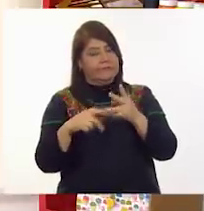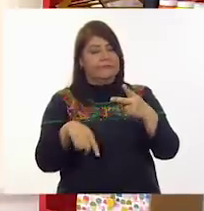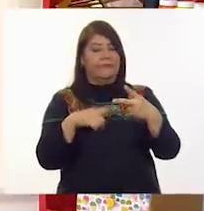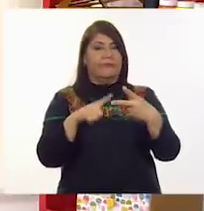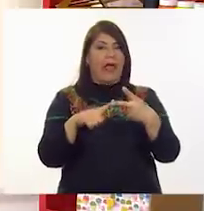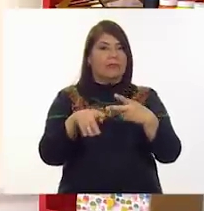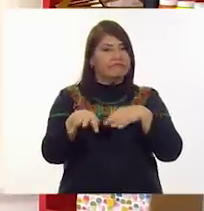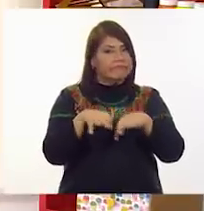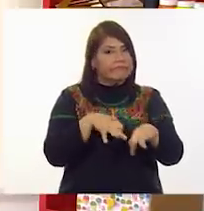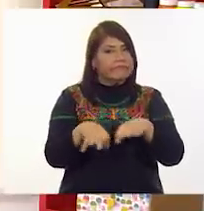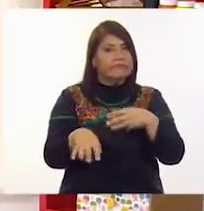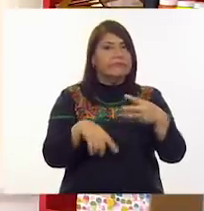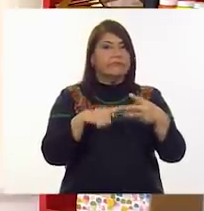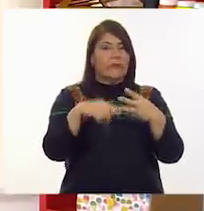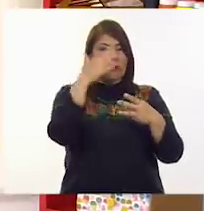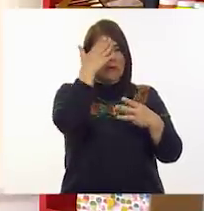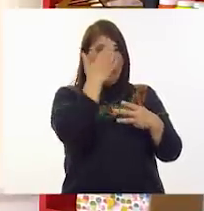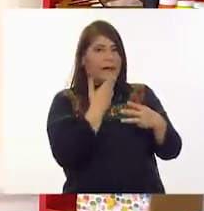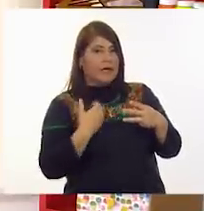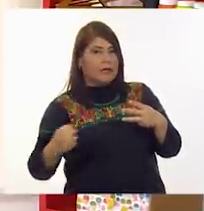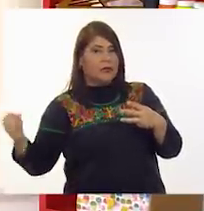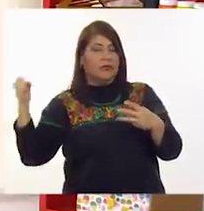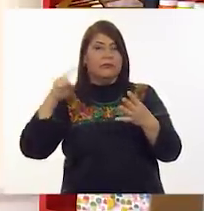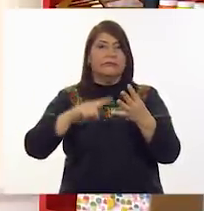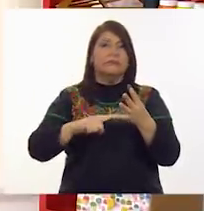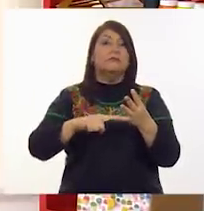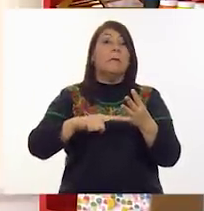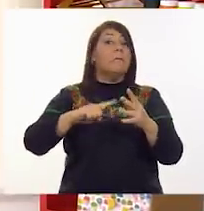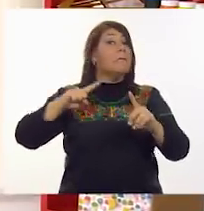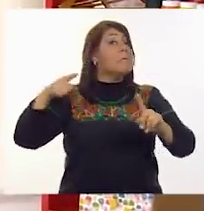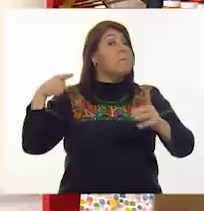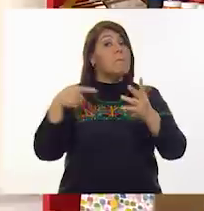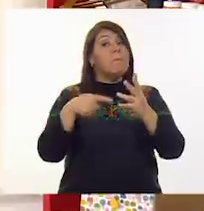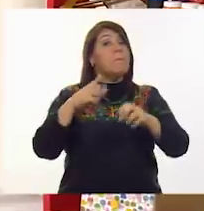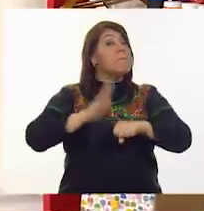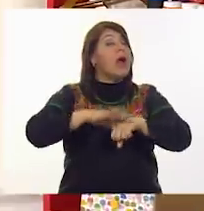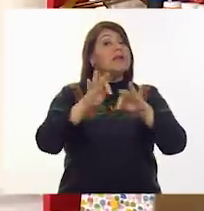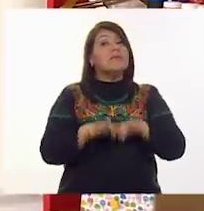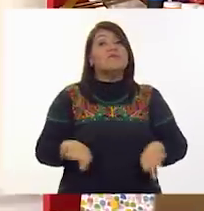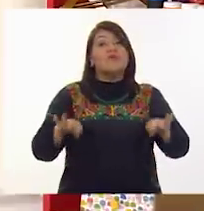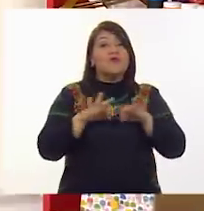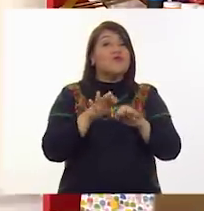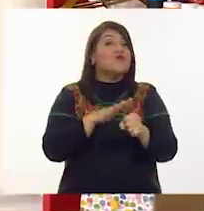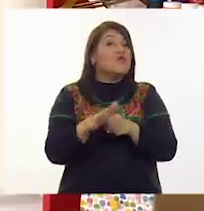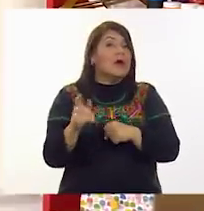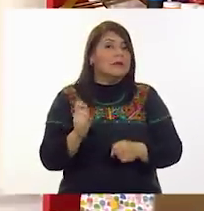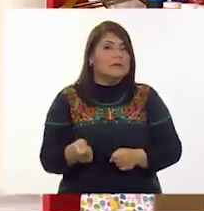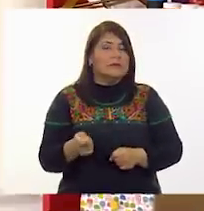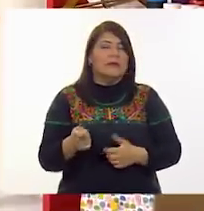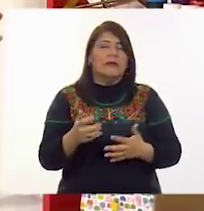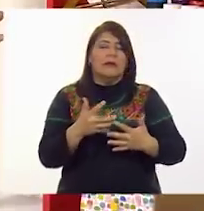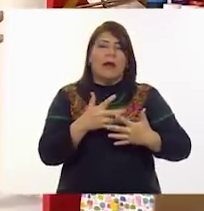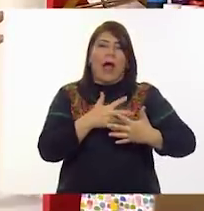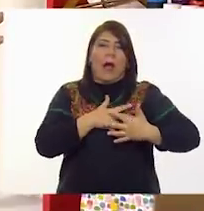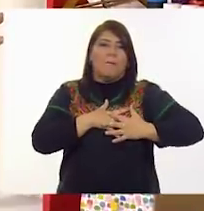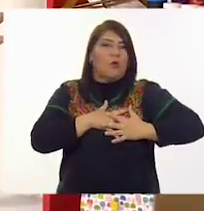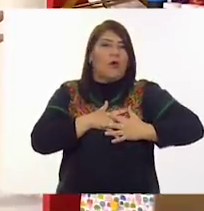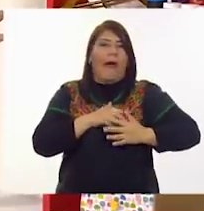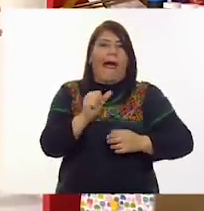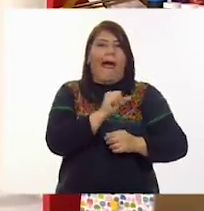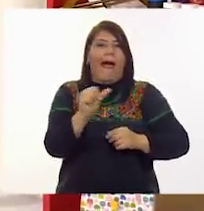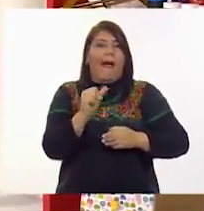trabajo, talento y principalmente un profundo amor por el